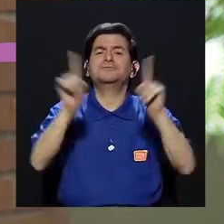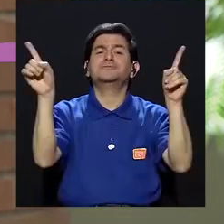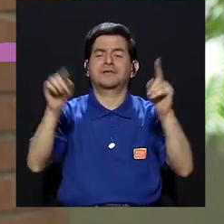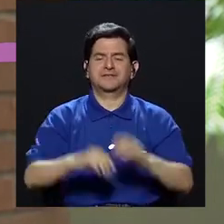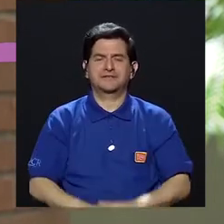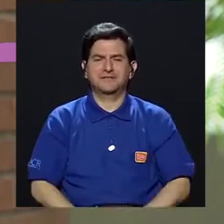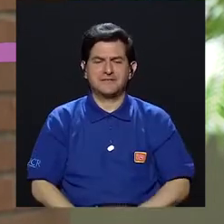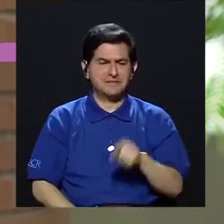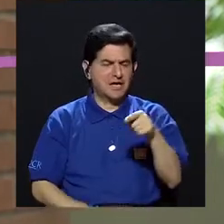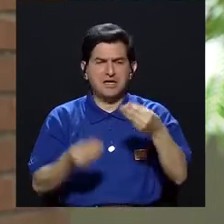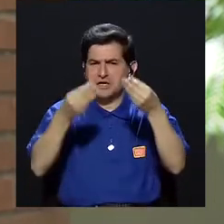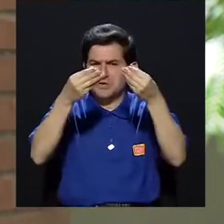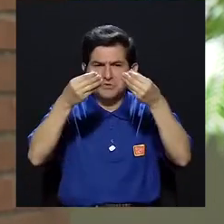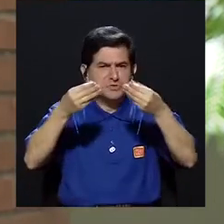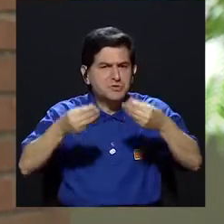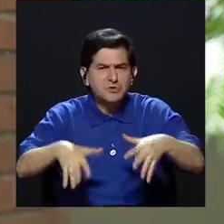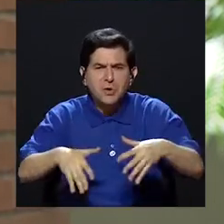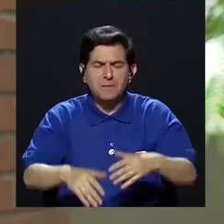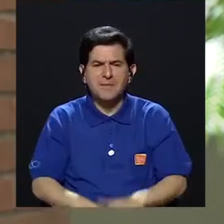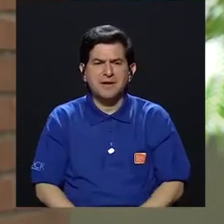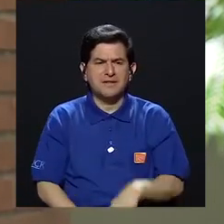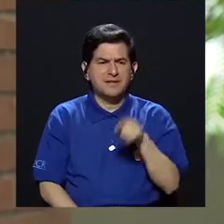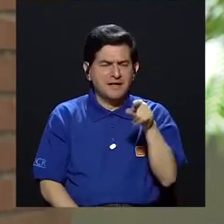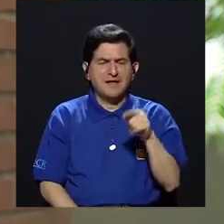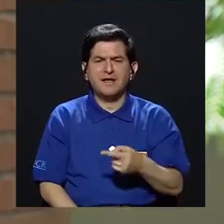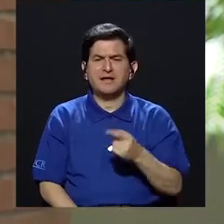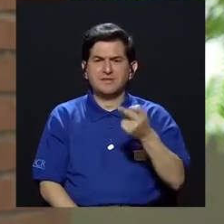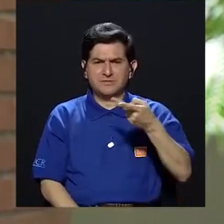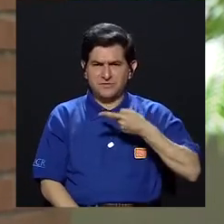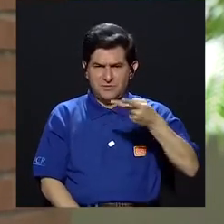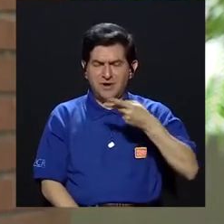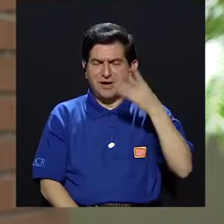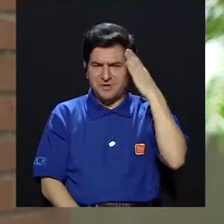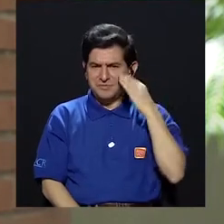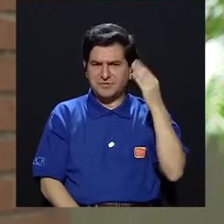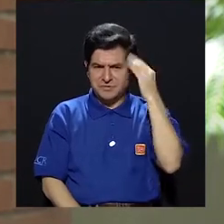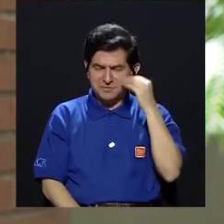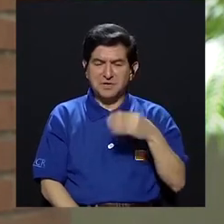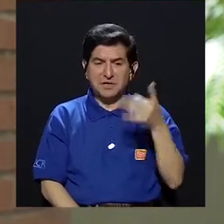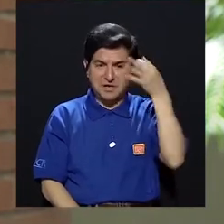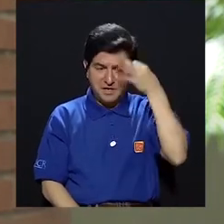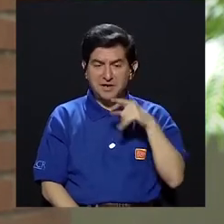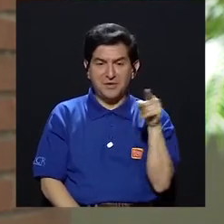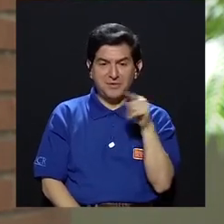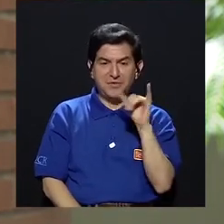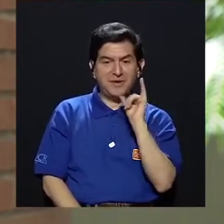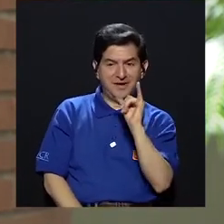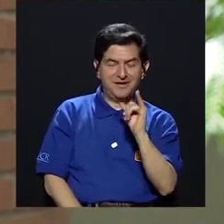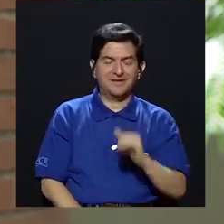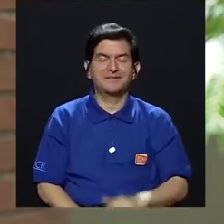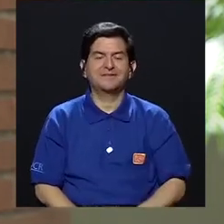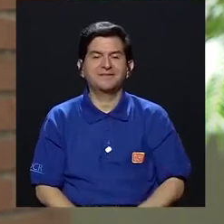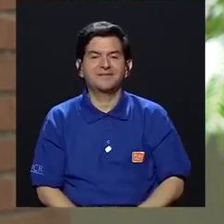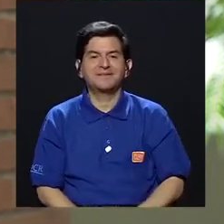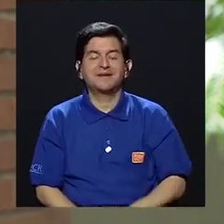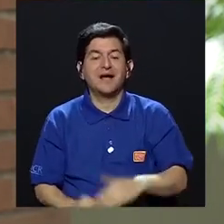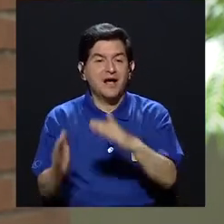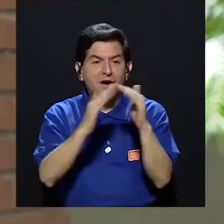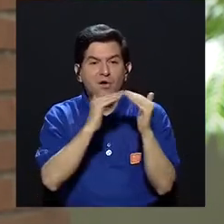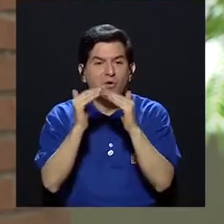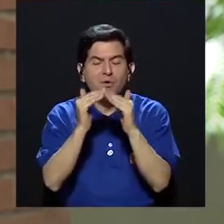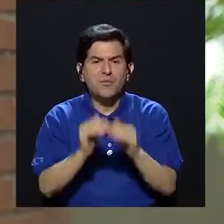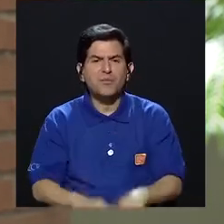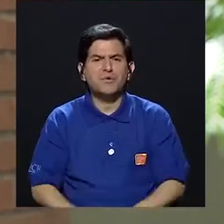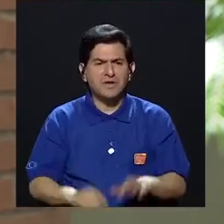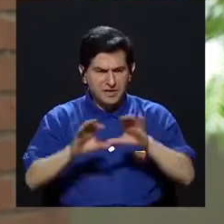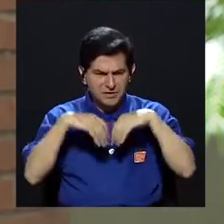diferentes, barrios que no han perdido eso que vivimos usted y yo, y me imagino que vos también, donde la comunidad